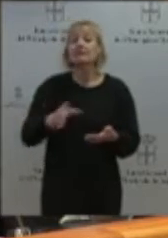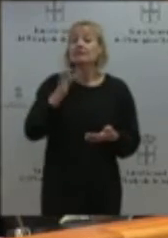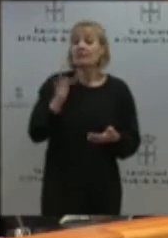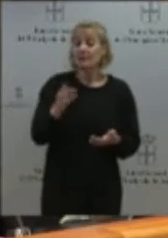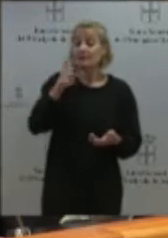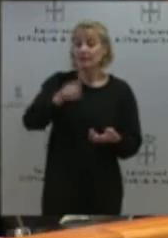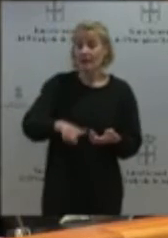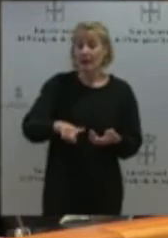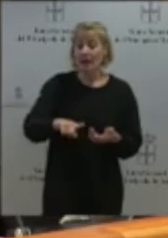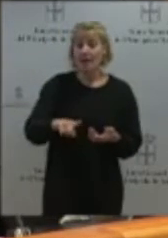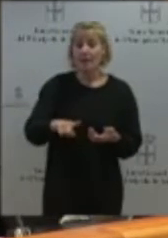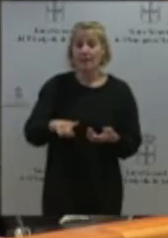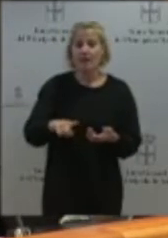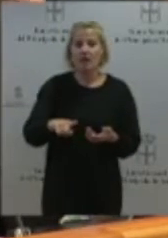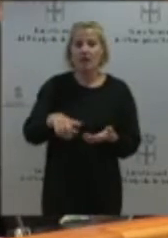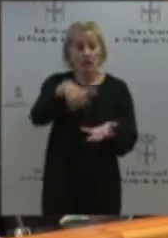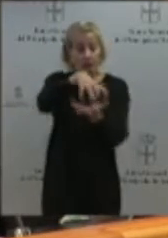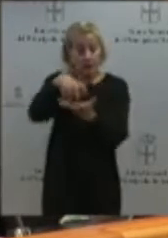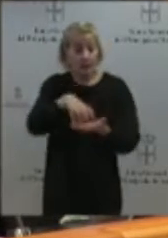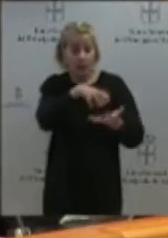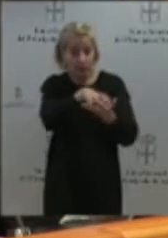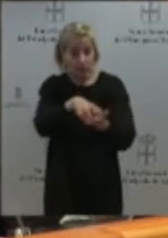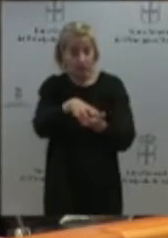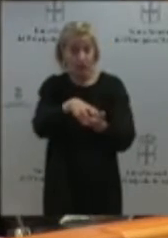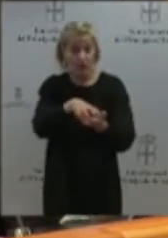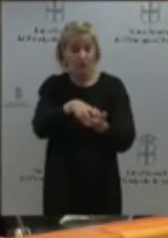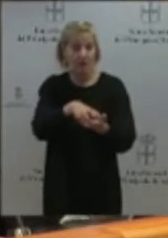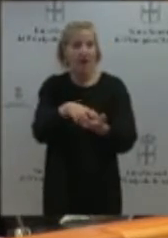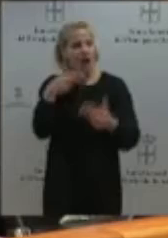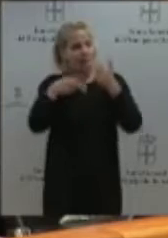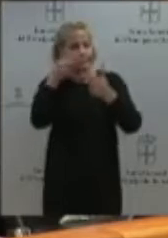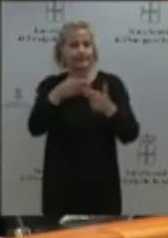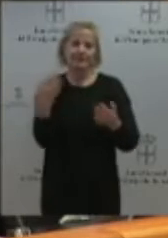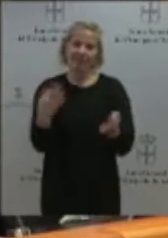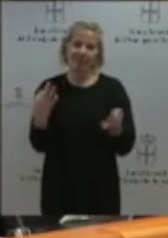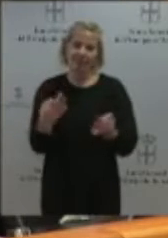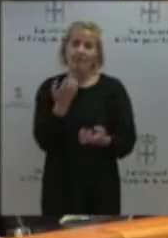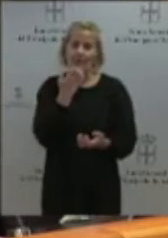Onís, 6 años con barracones. También está la Corredoria, que llevamos desde el año 2016